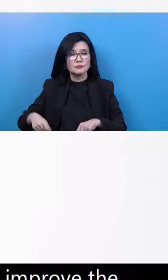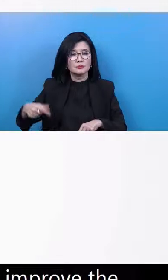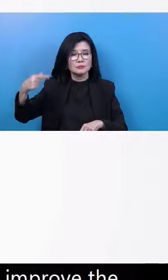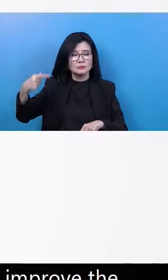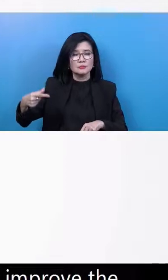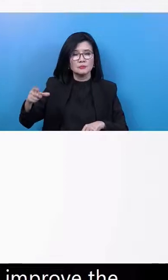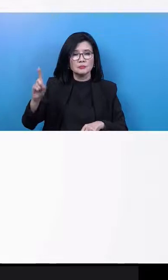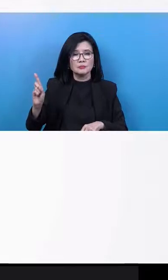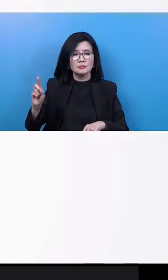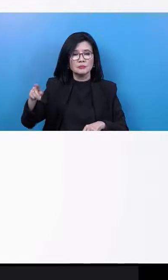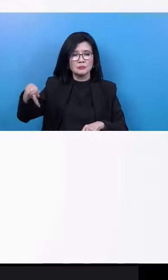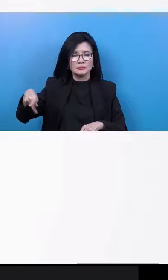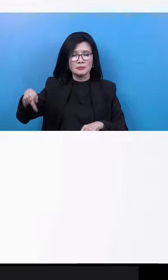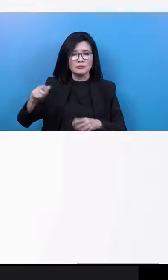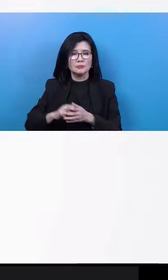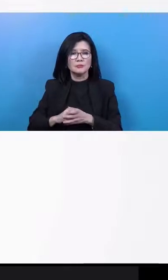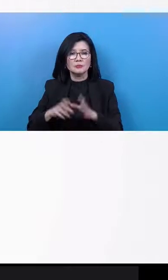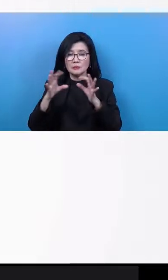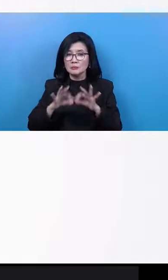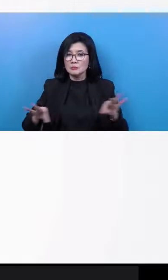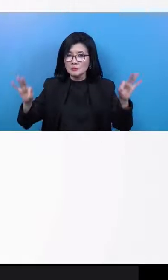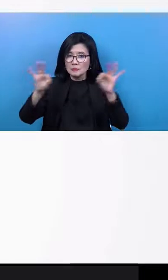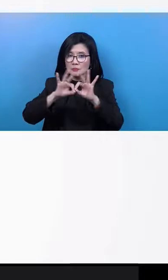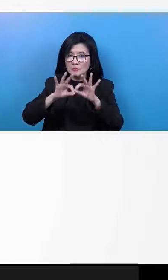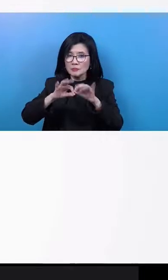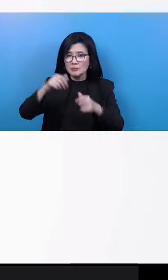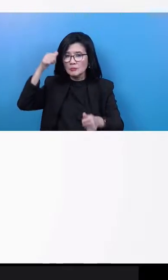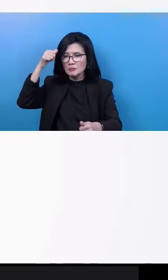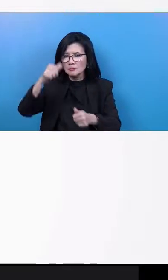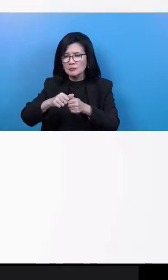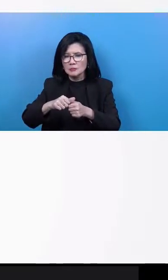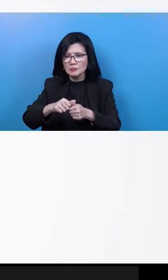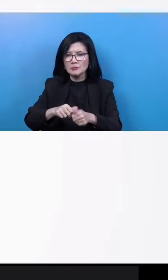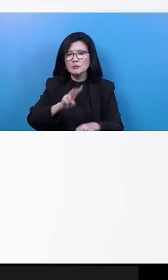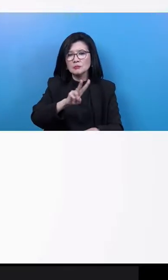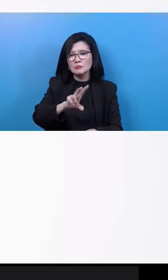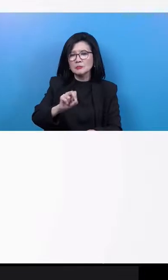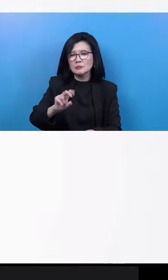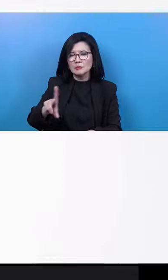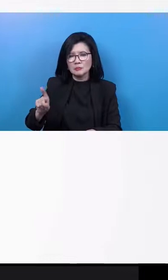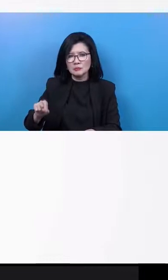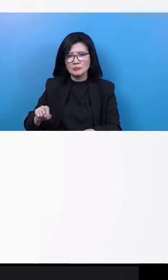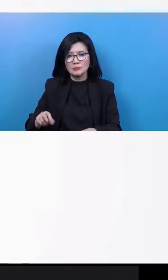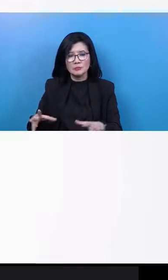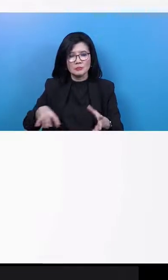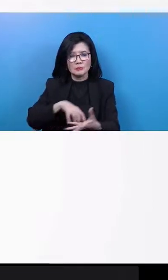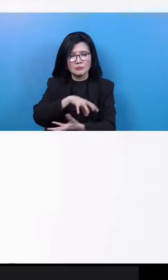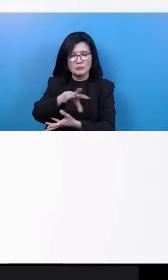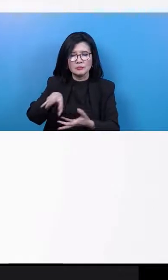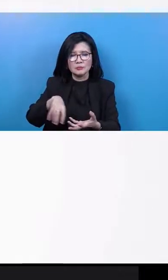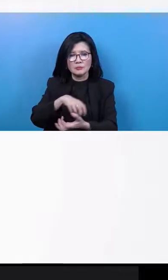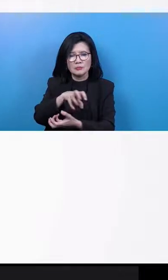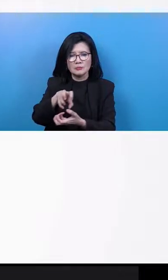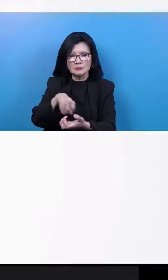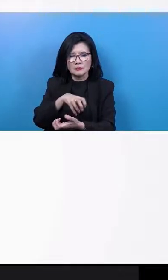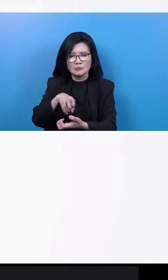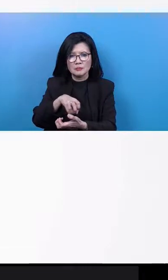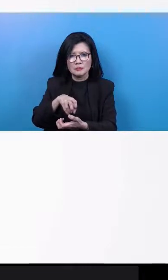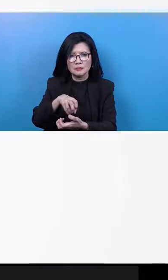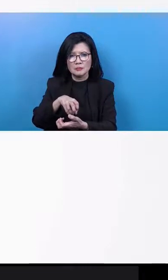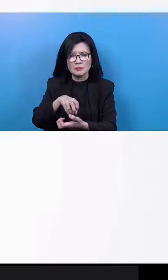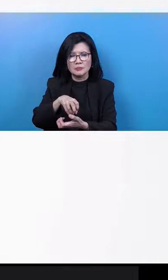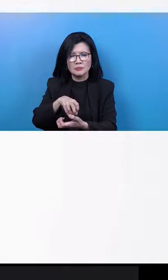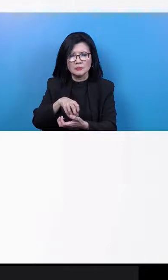2021 se produjo una combinación de factores que creo que es única en el mundo. Pudimos